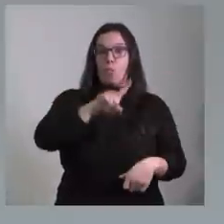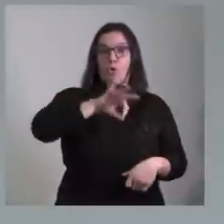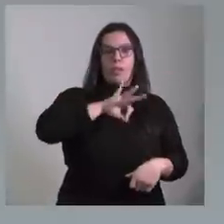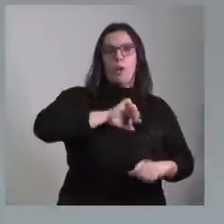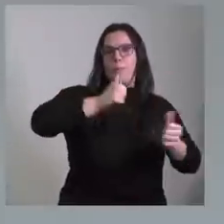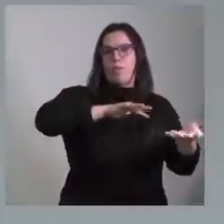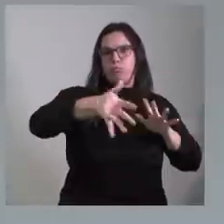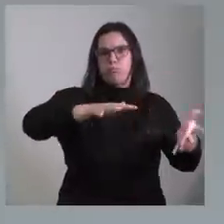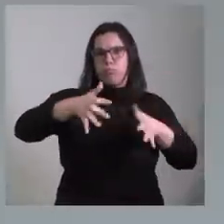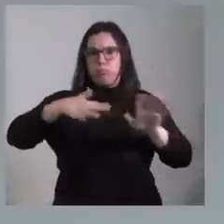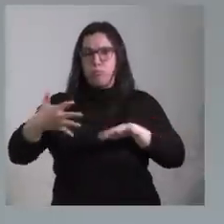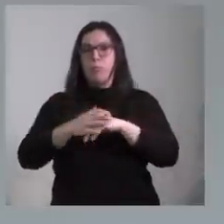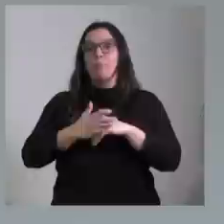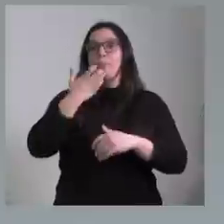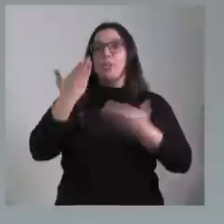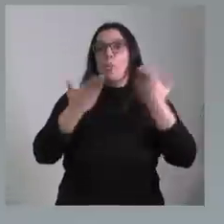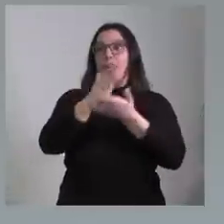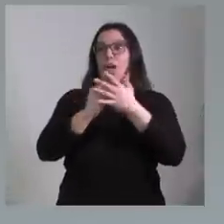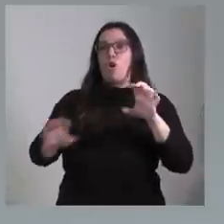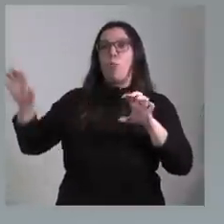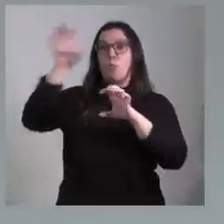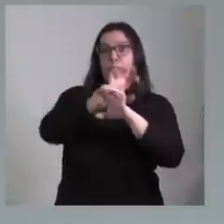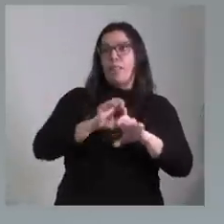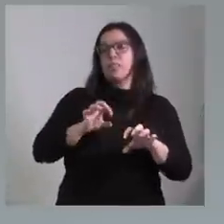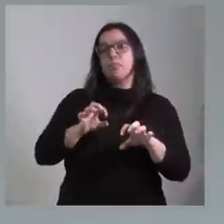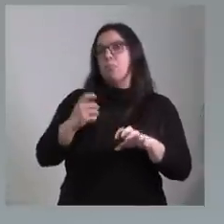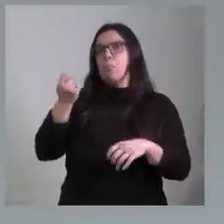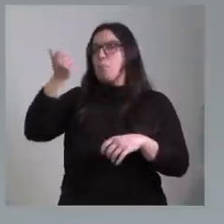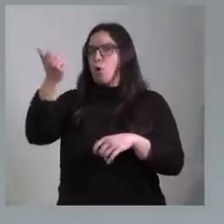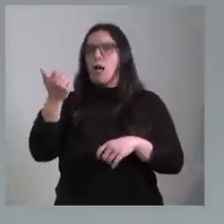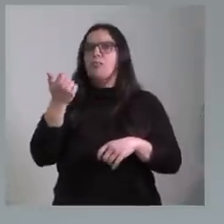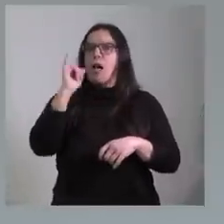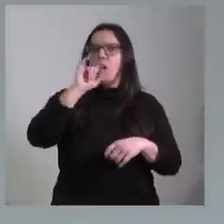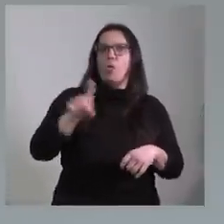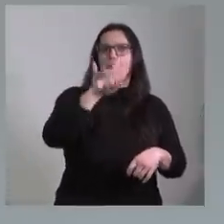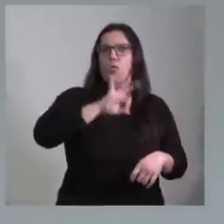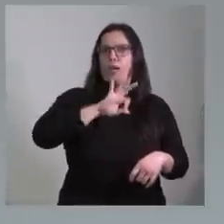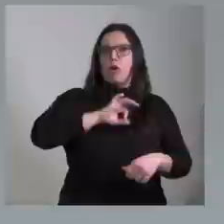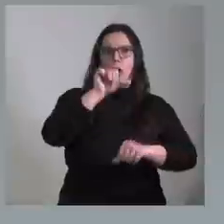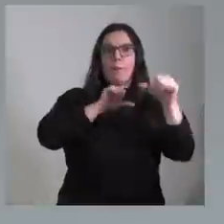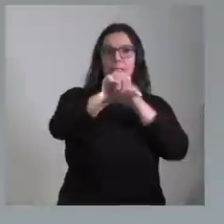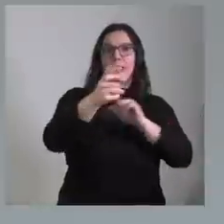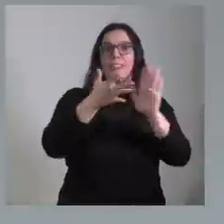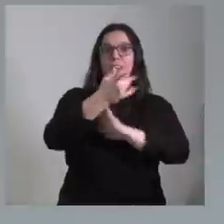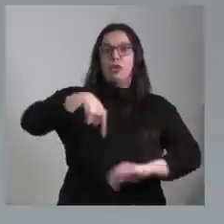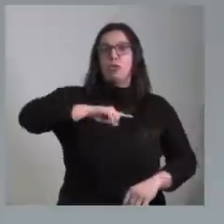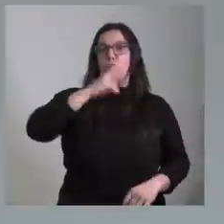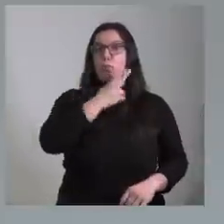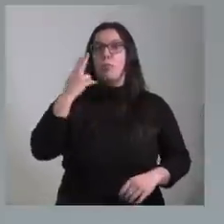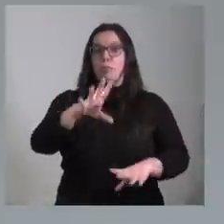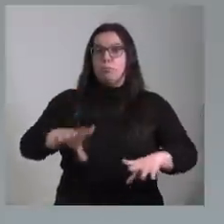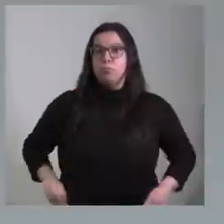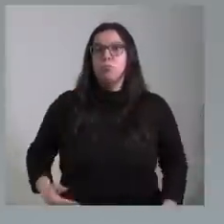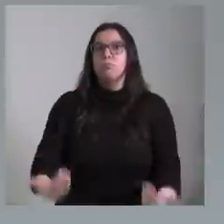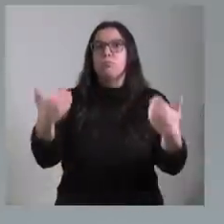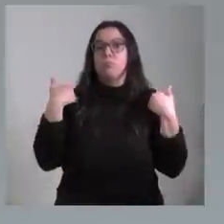de enero Castellano está entre las comunidades autónomas que disponen de un presupuesto vigente desde el primer día del año y el compromiso que asumimos por tanto es llevar a cabo todas